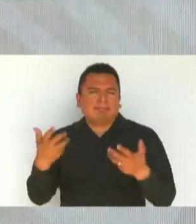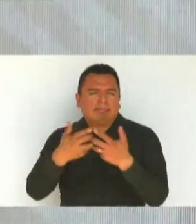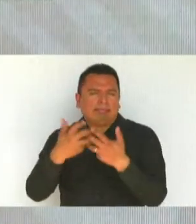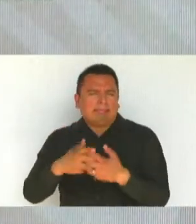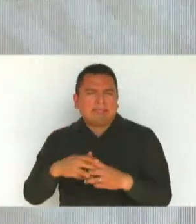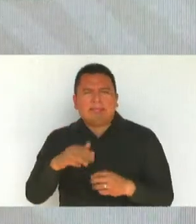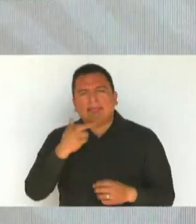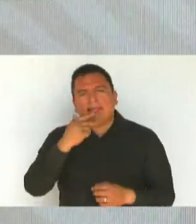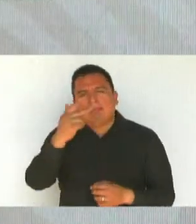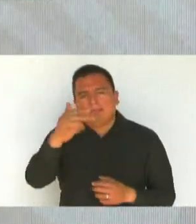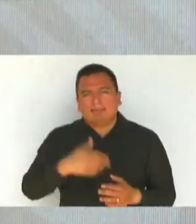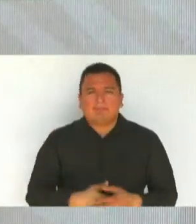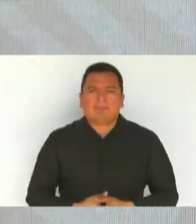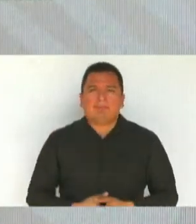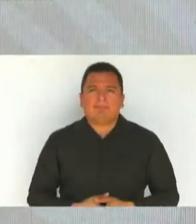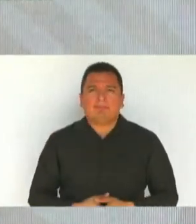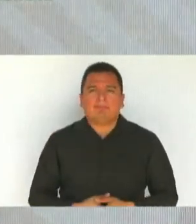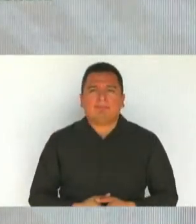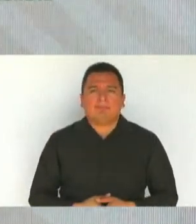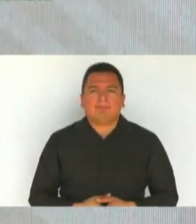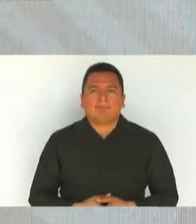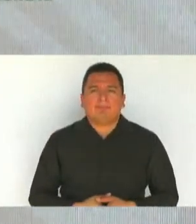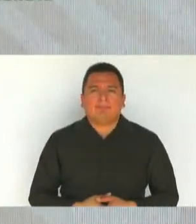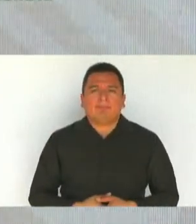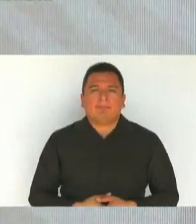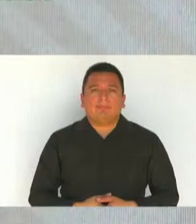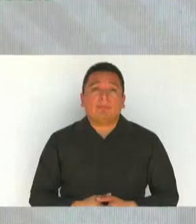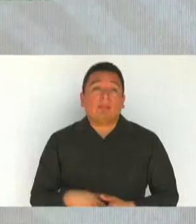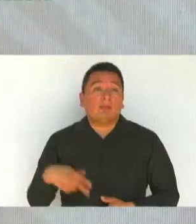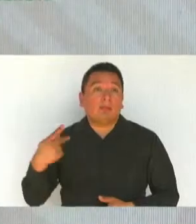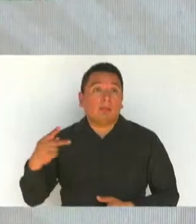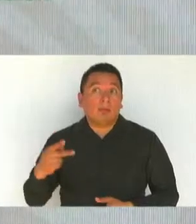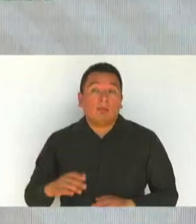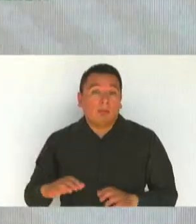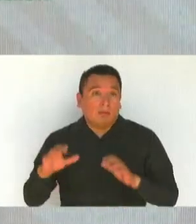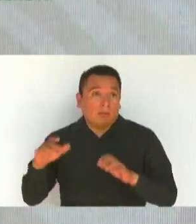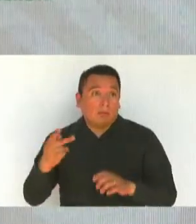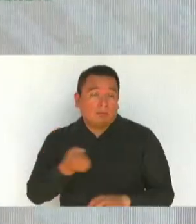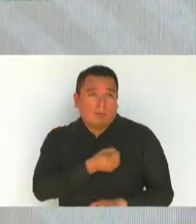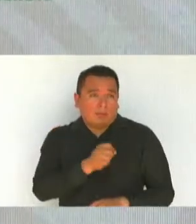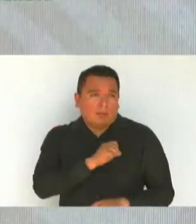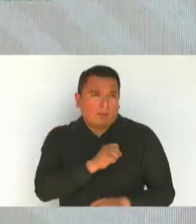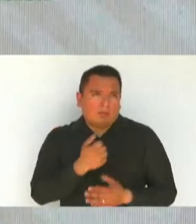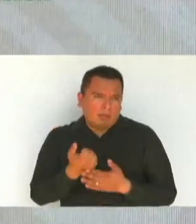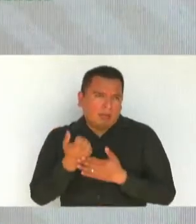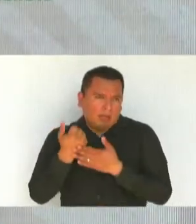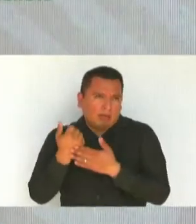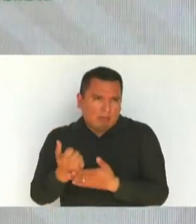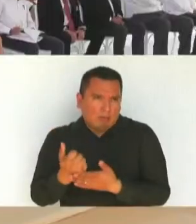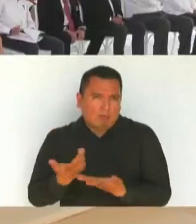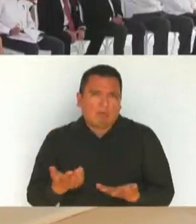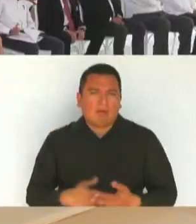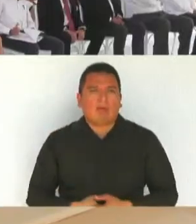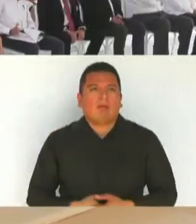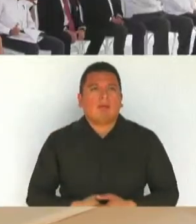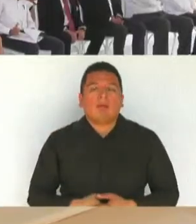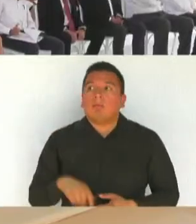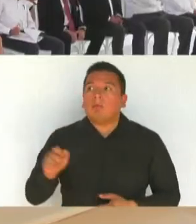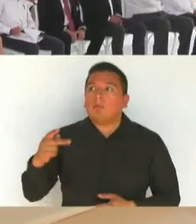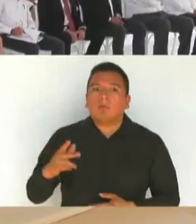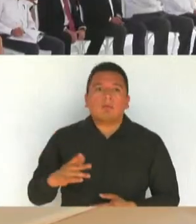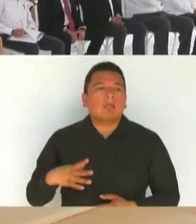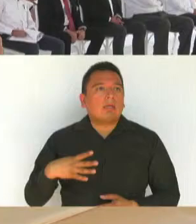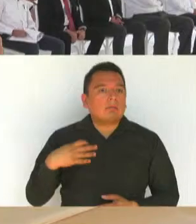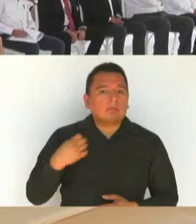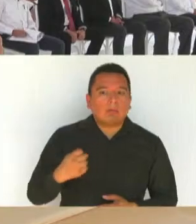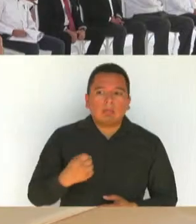saludables conducen a menores riesgos para la salud. Los menores riesgos para la salud conducen a